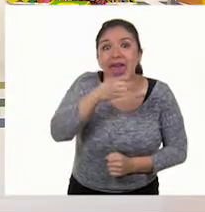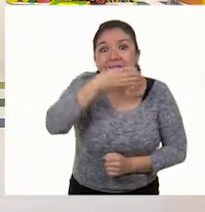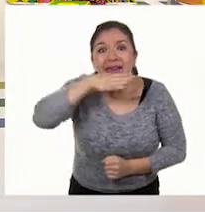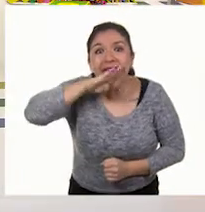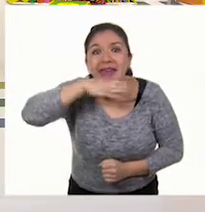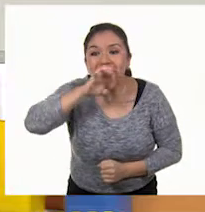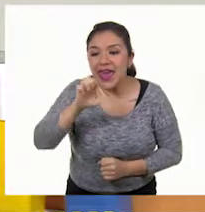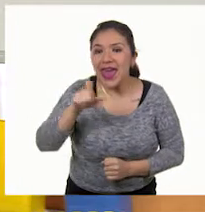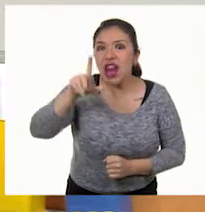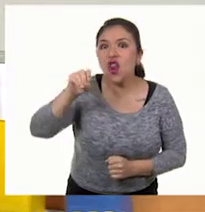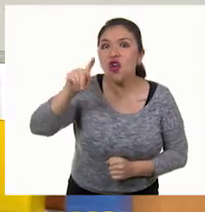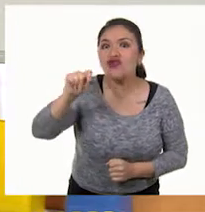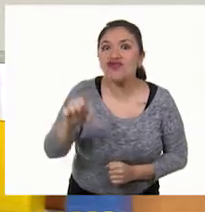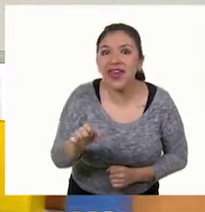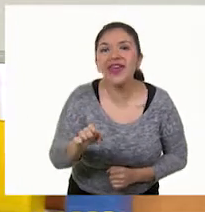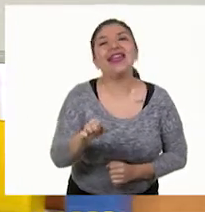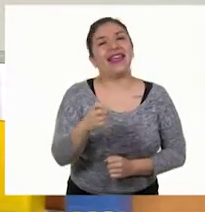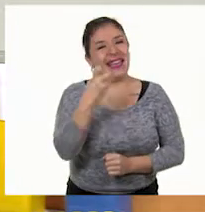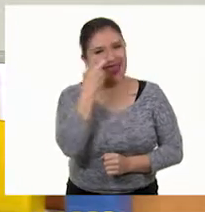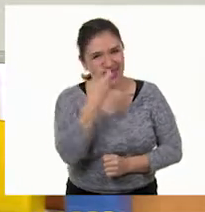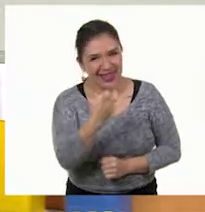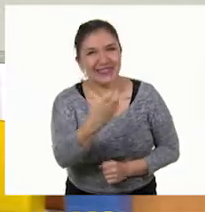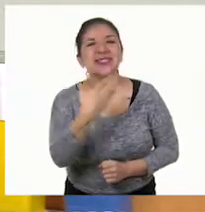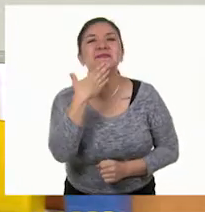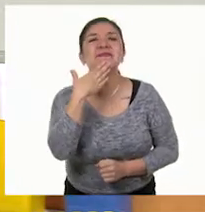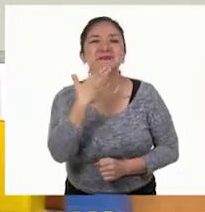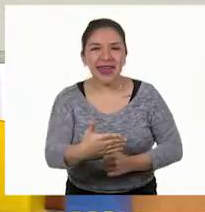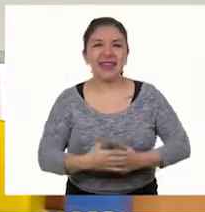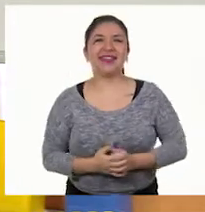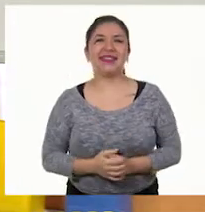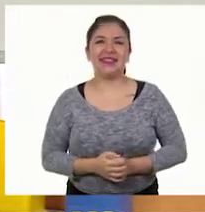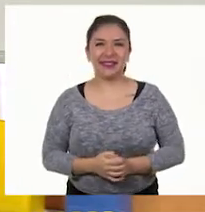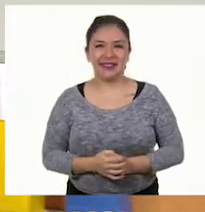Elote. Sí. Ahora sí...